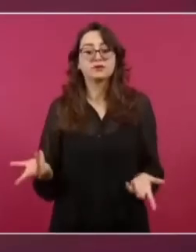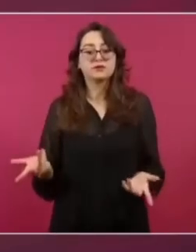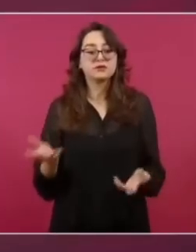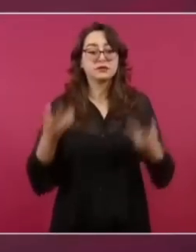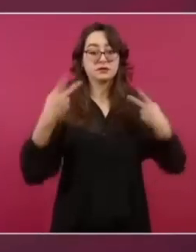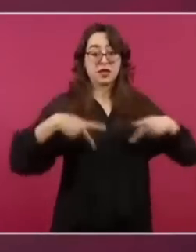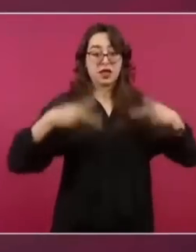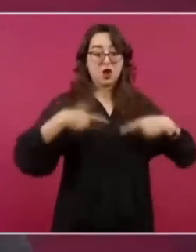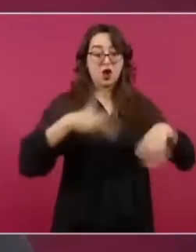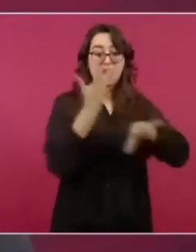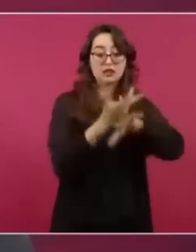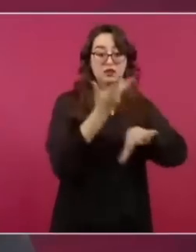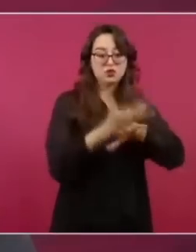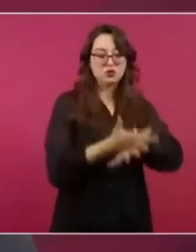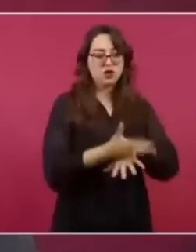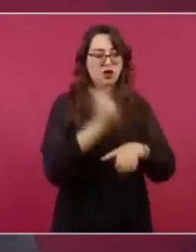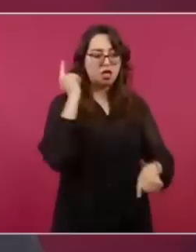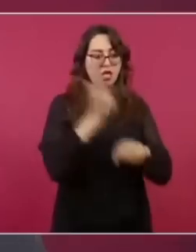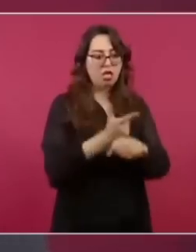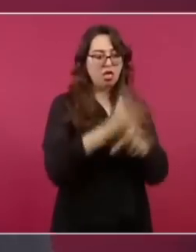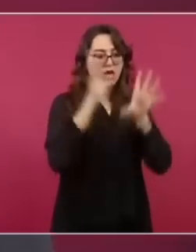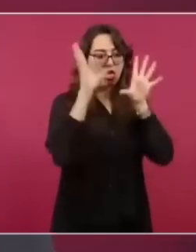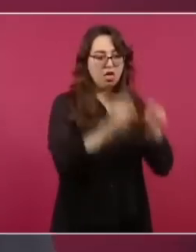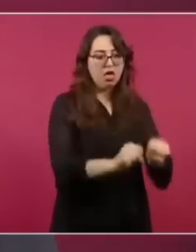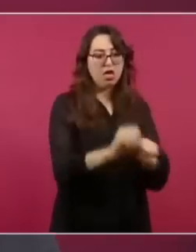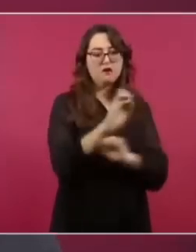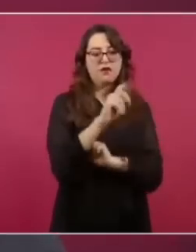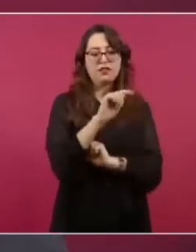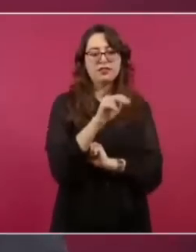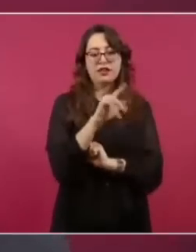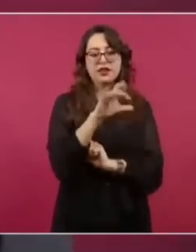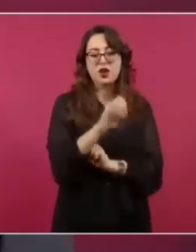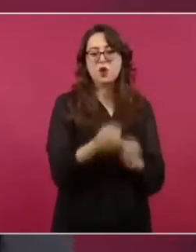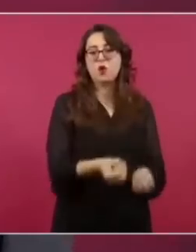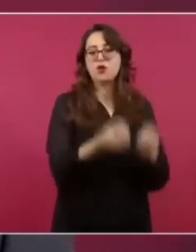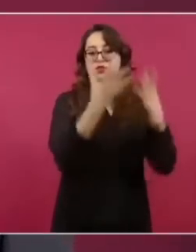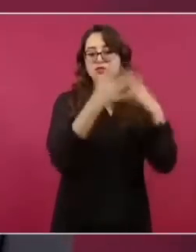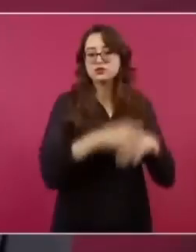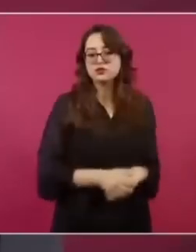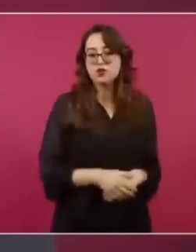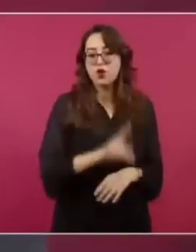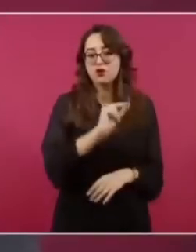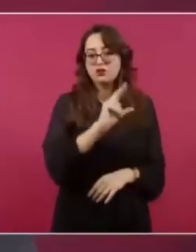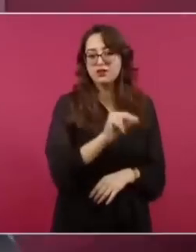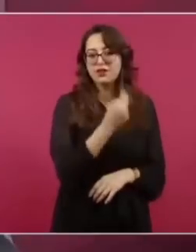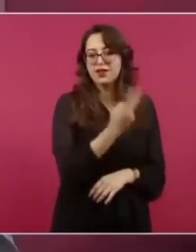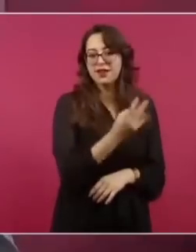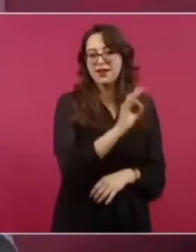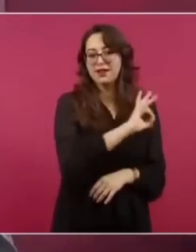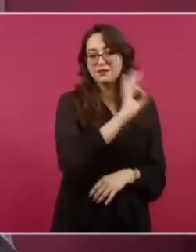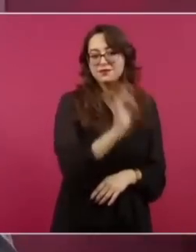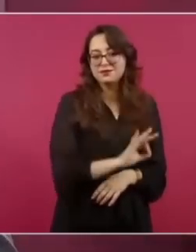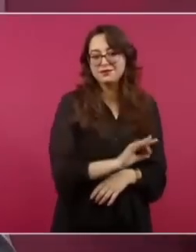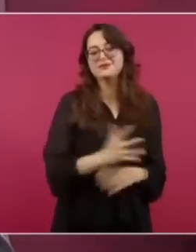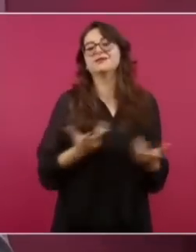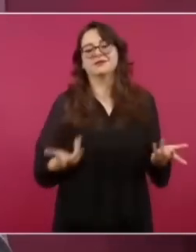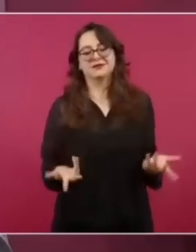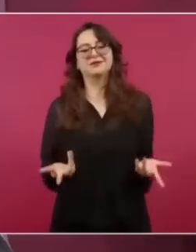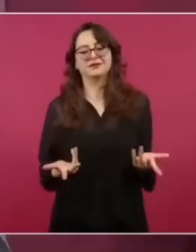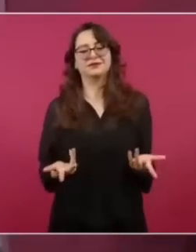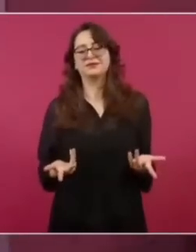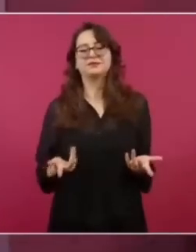no llevan fentanilo ni lo consumen Pero en fin hay una serie de mentiras que manejan